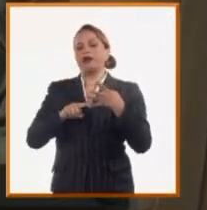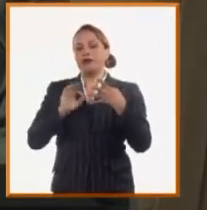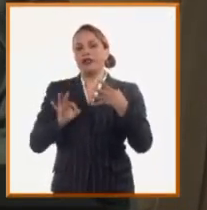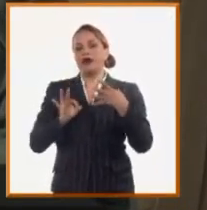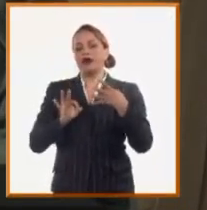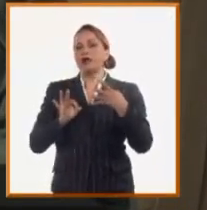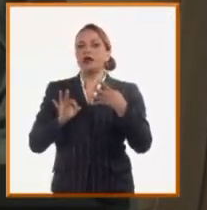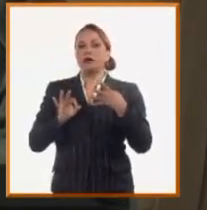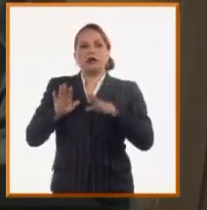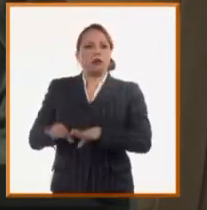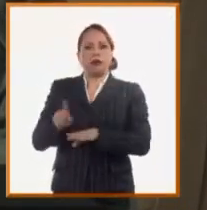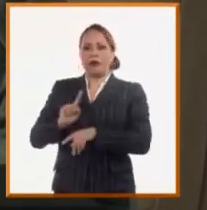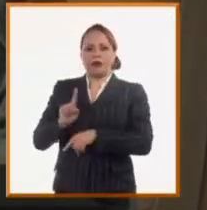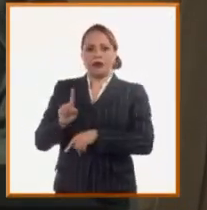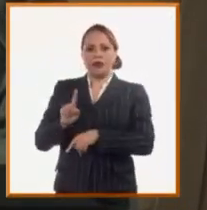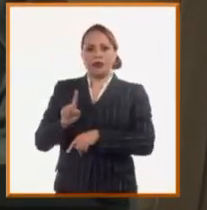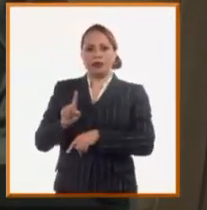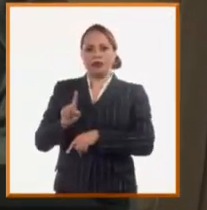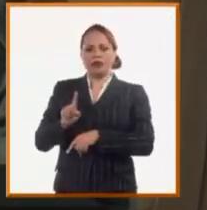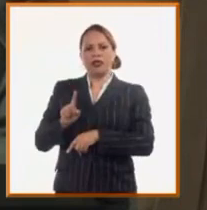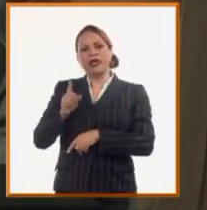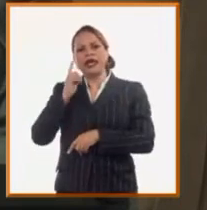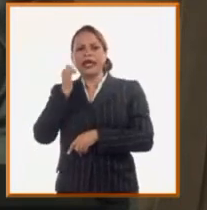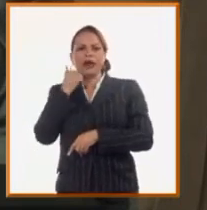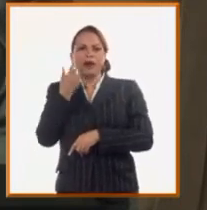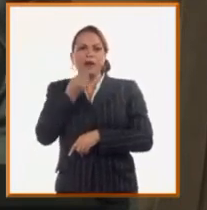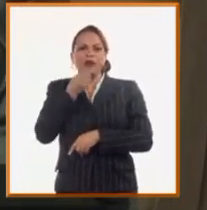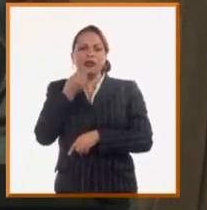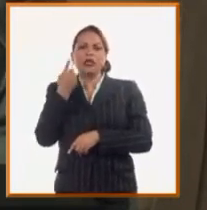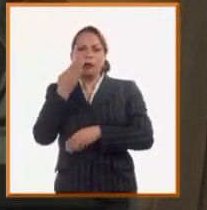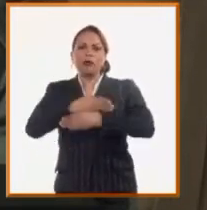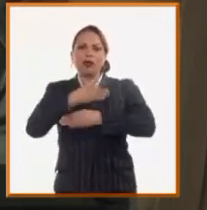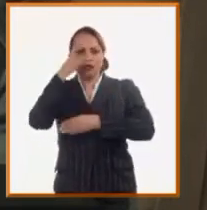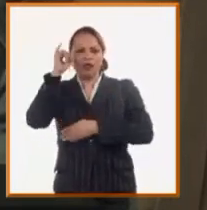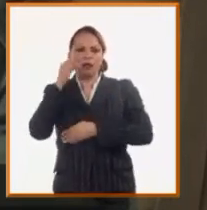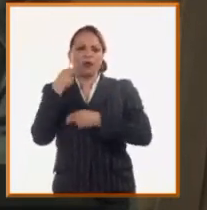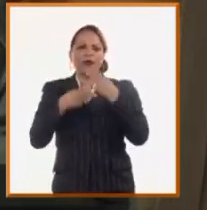No me detengo ahí. ¿Qué es todo lo que yo puedo hacer aunque haya bloqueo?